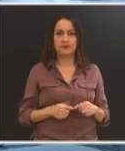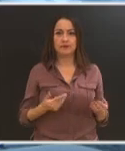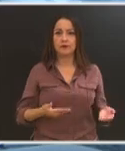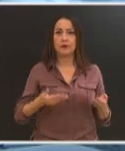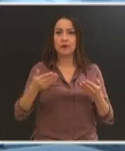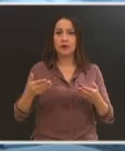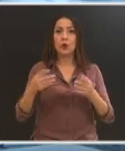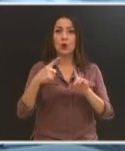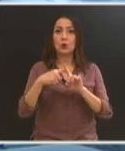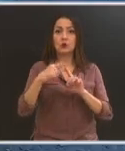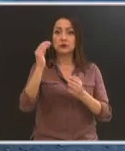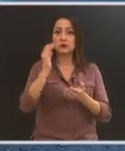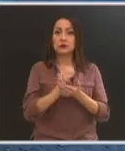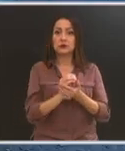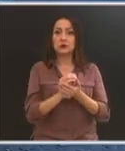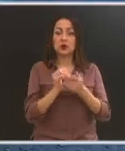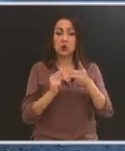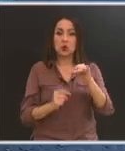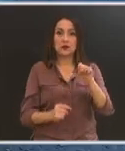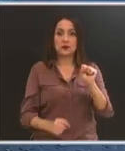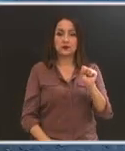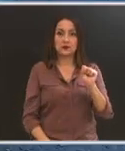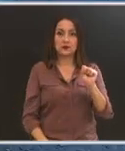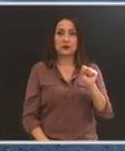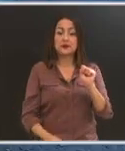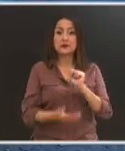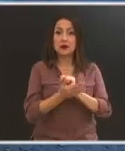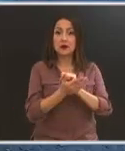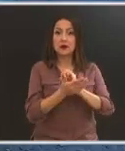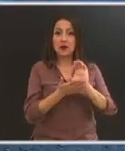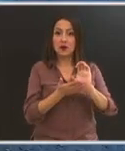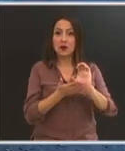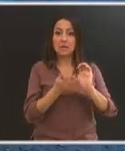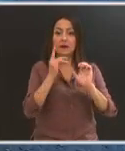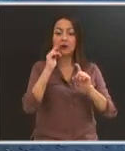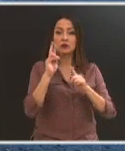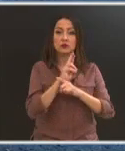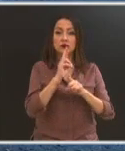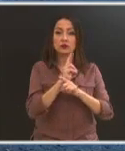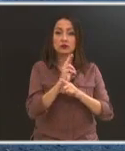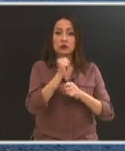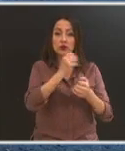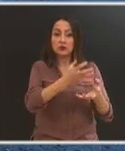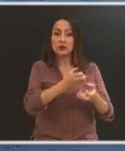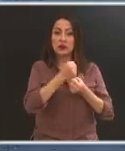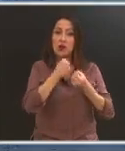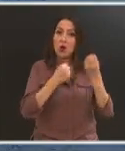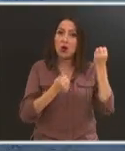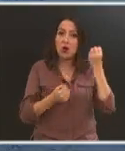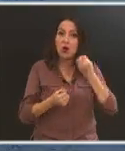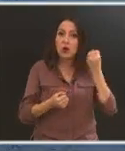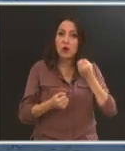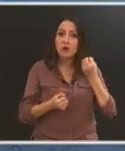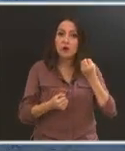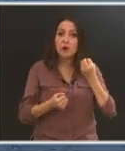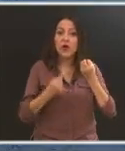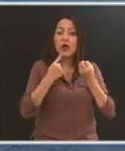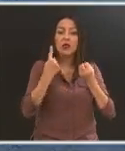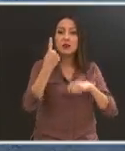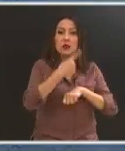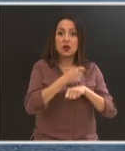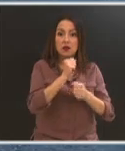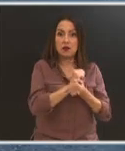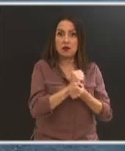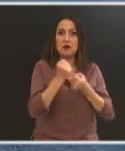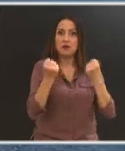la zona de Crucitas, en el distrito de Cutris, en San Carlos, para ser utilizado en la extracción ilegal de oro. El día de la detención, el conductor